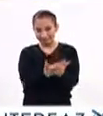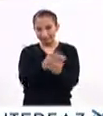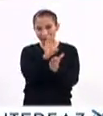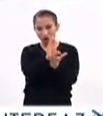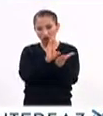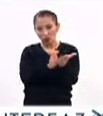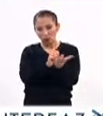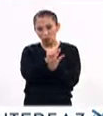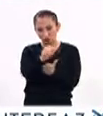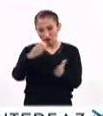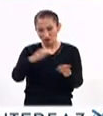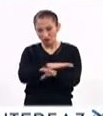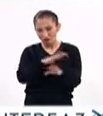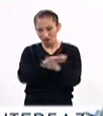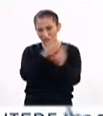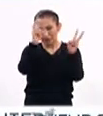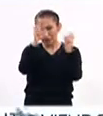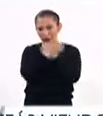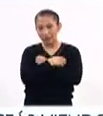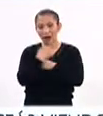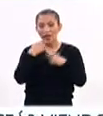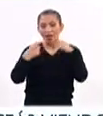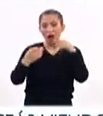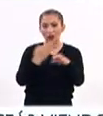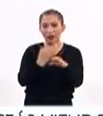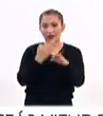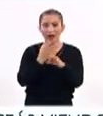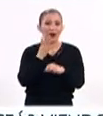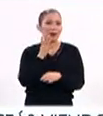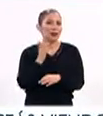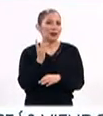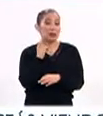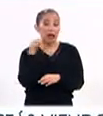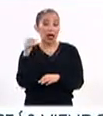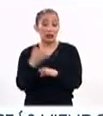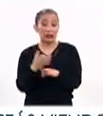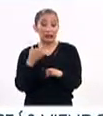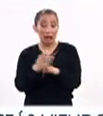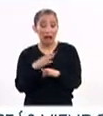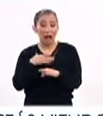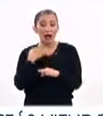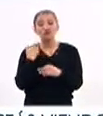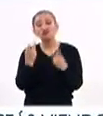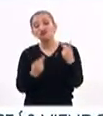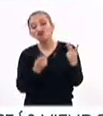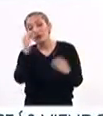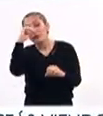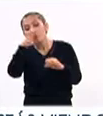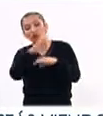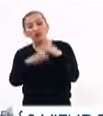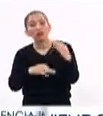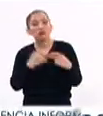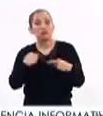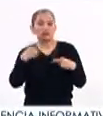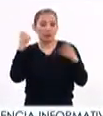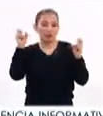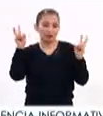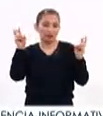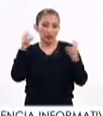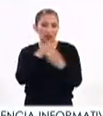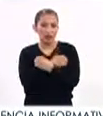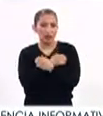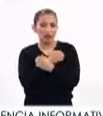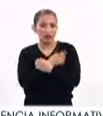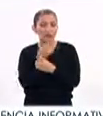constitucional en materia educativa se discute en la Cámara de Diputados, donde actualmente se escuchan las voces de todos los involucrados en la